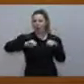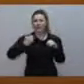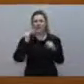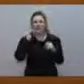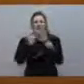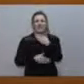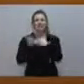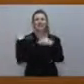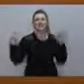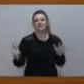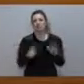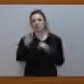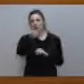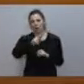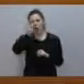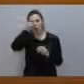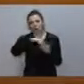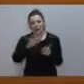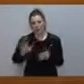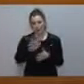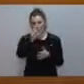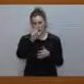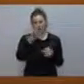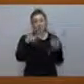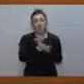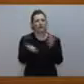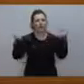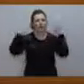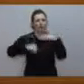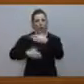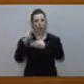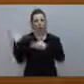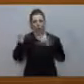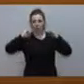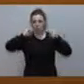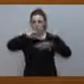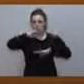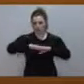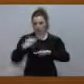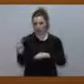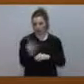de junio de 2005. Es un acuerdo que hay que cumplir, que